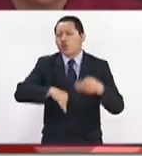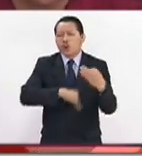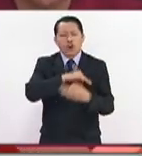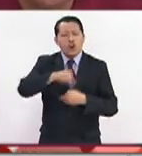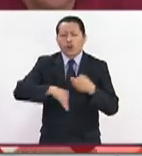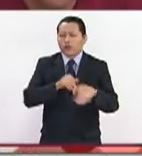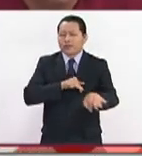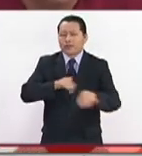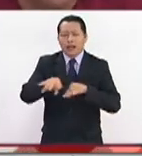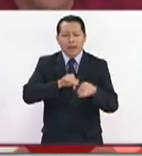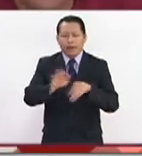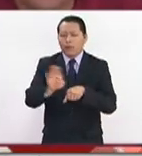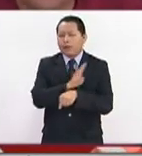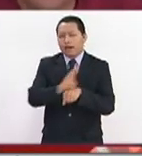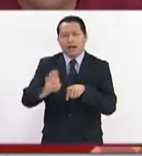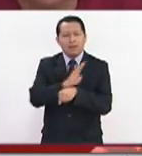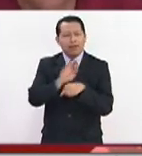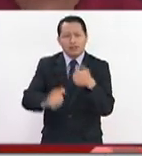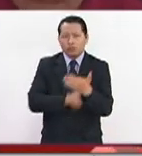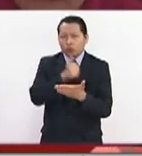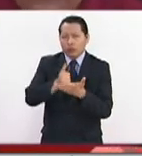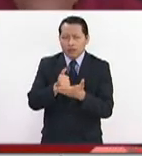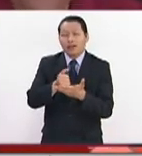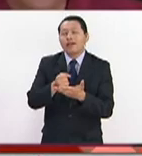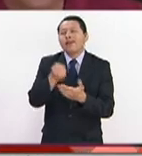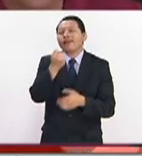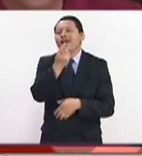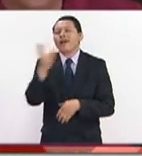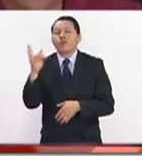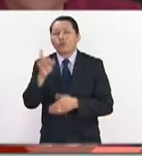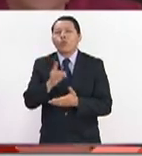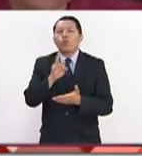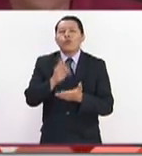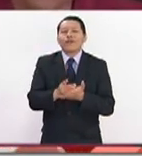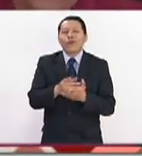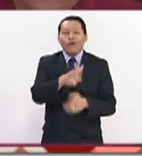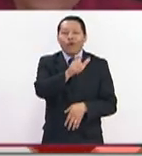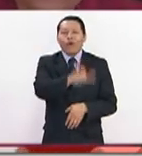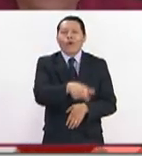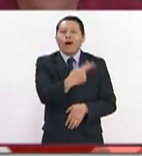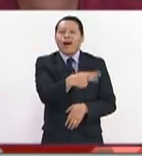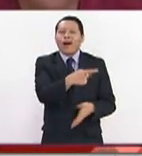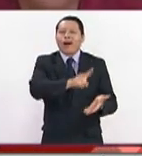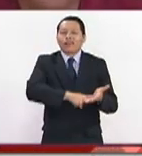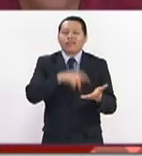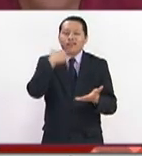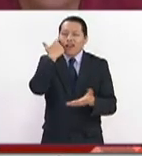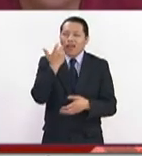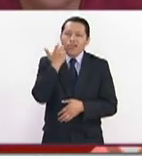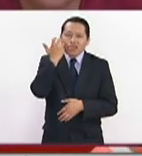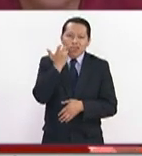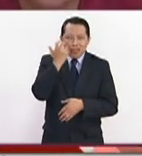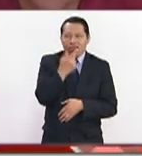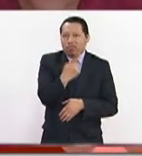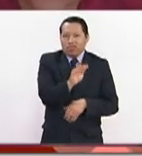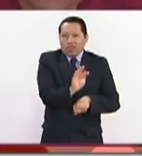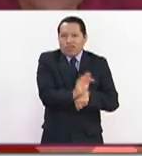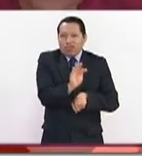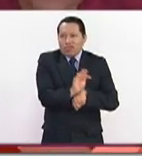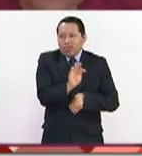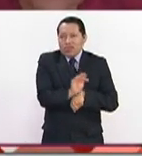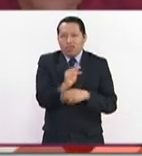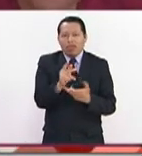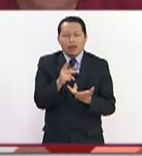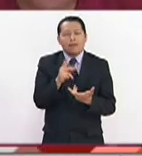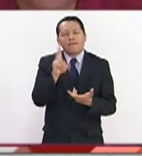para el beneficio de la ciudad y que unos cuantos solo están trabajando por su beneficio personal o por esas ambiciones y esa ira y ese hartazgo que tienen dentro